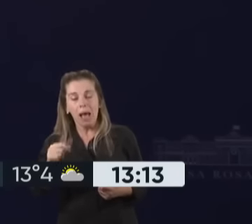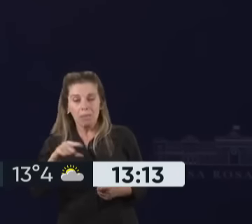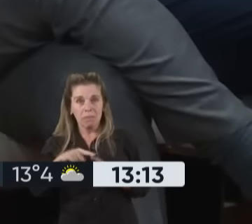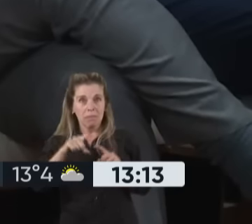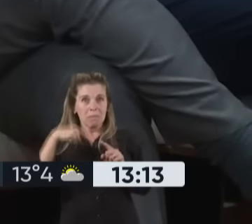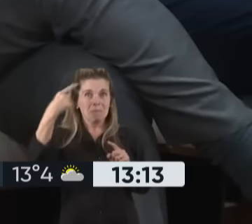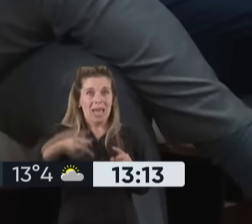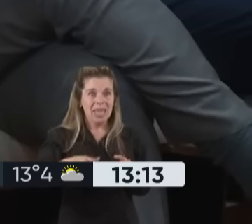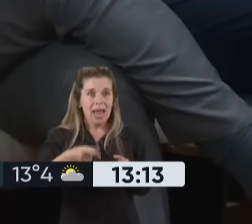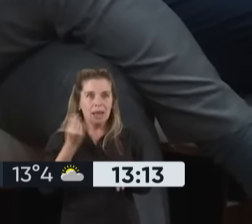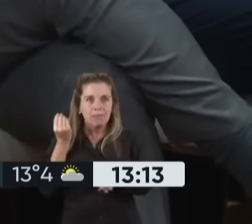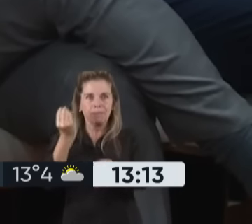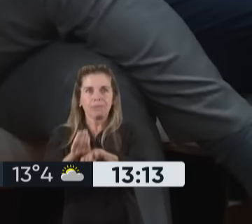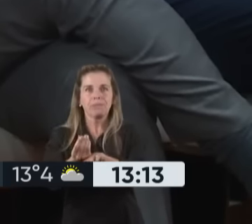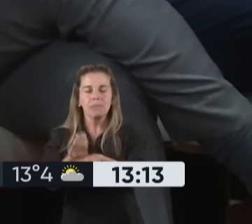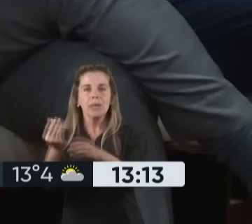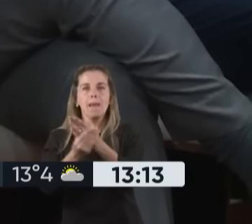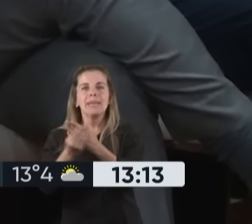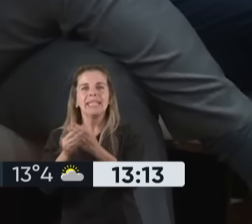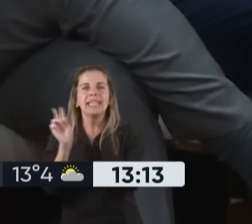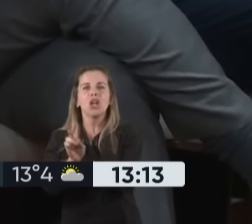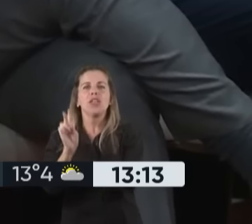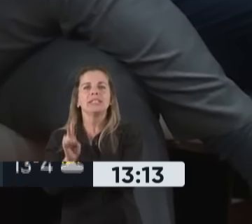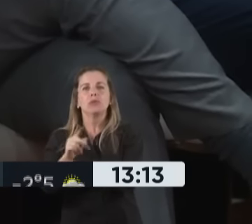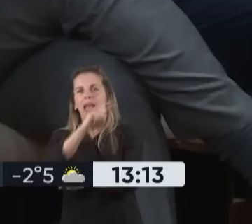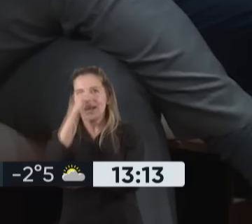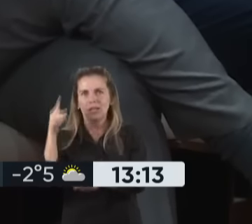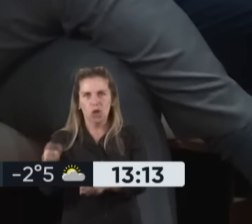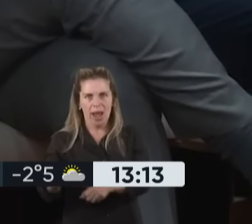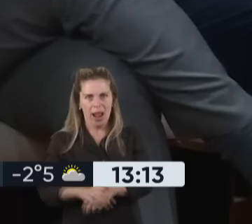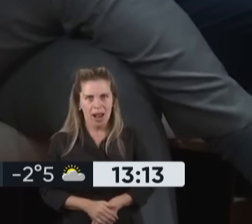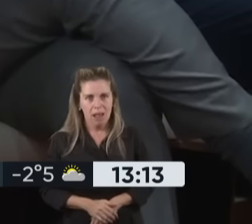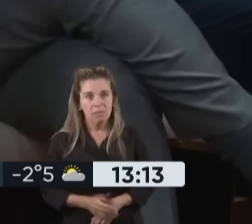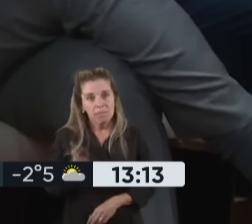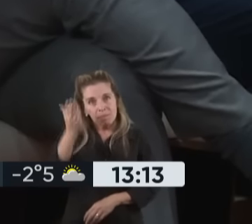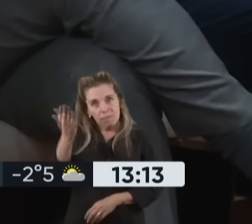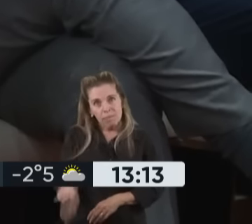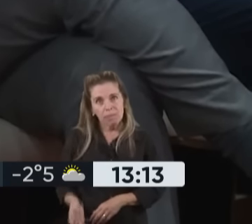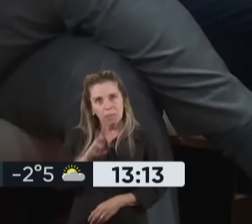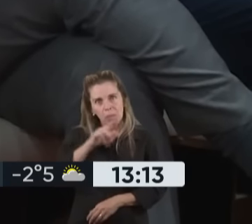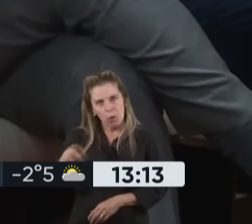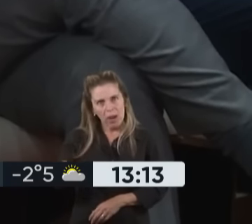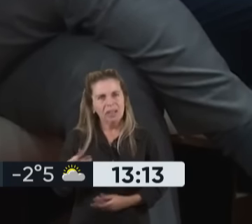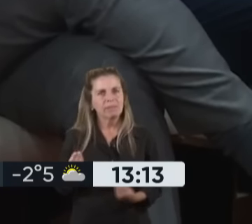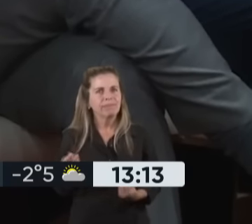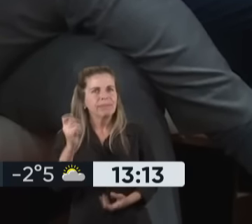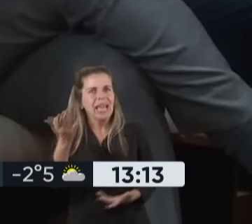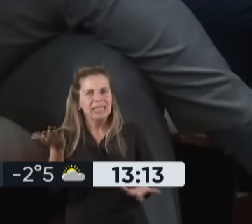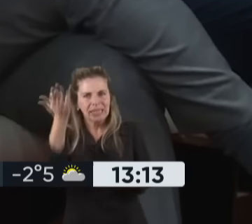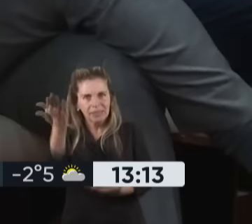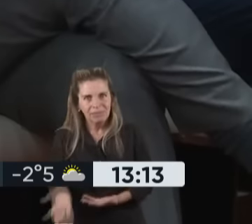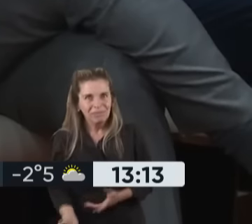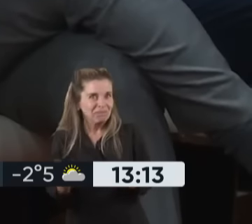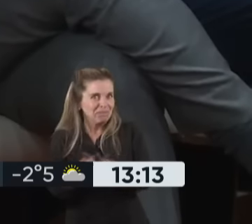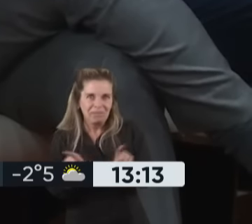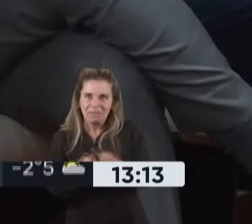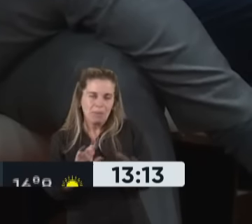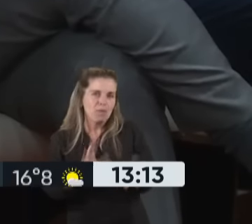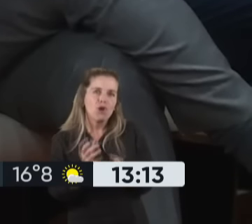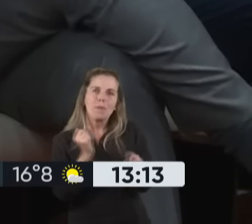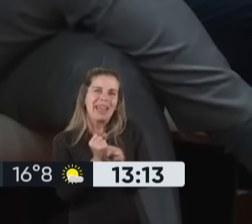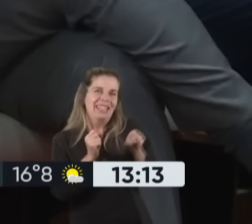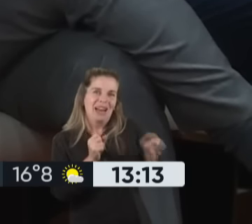el Ministerio de Seguridad Nacional. Monteoliva no es ni más ni menos que la continuidad de la